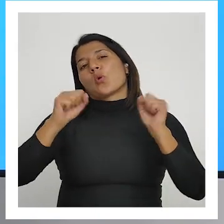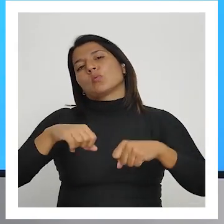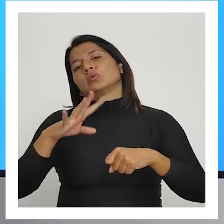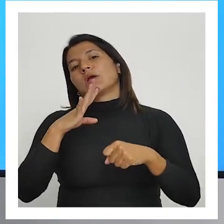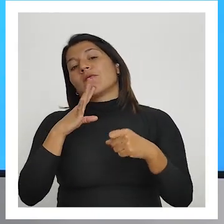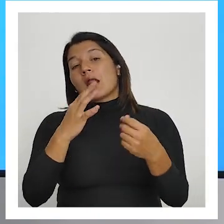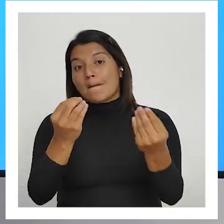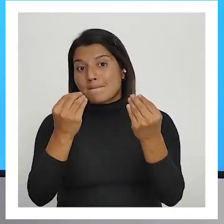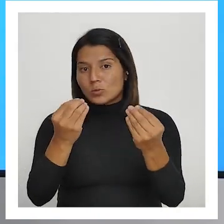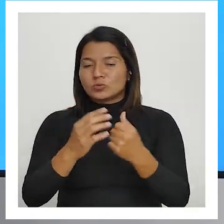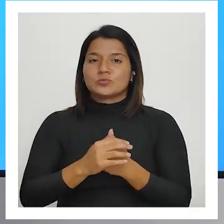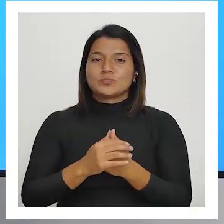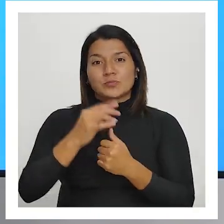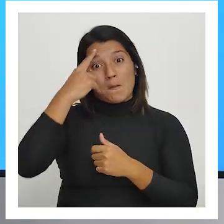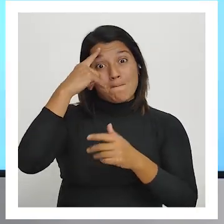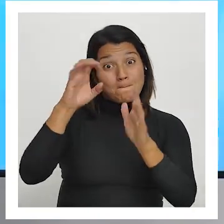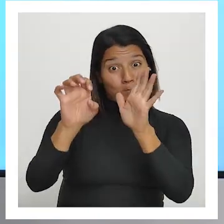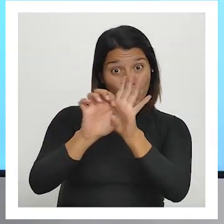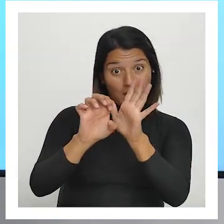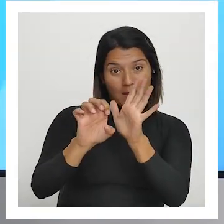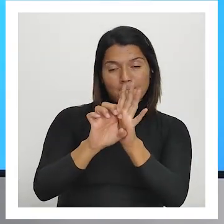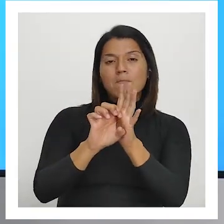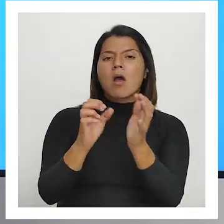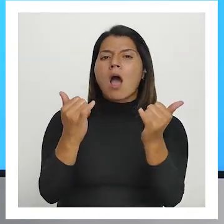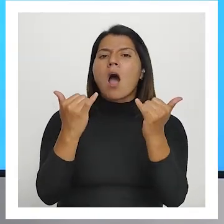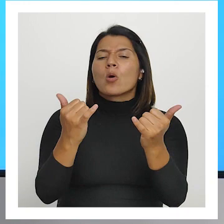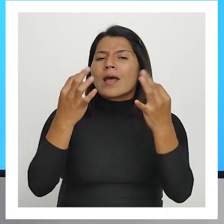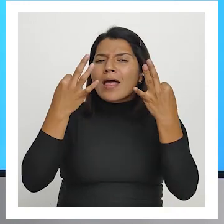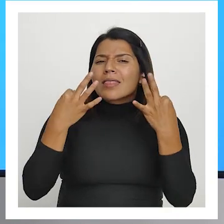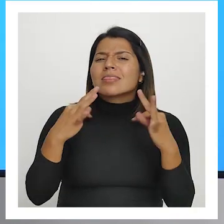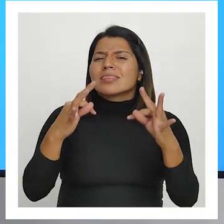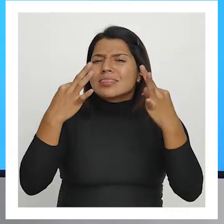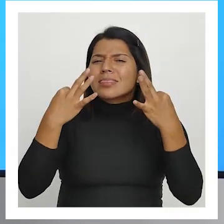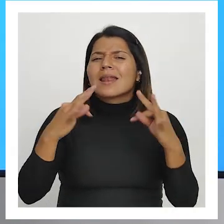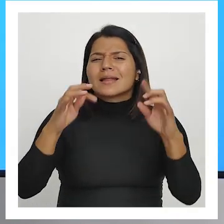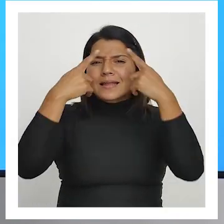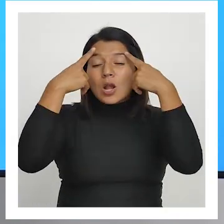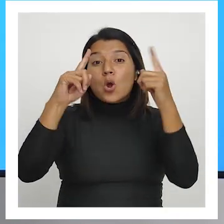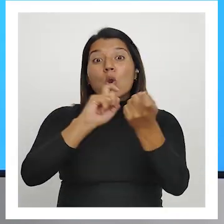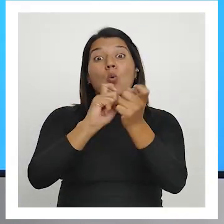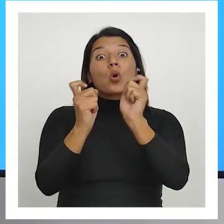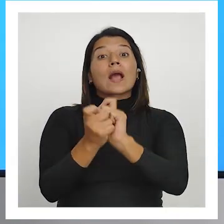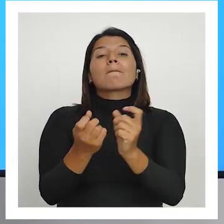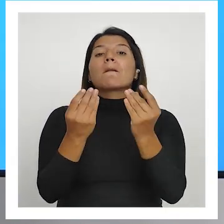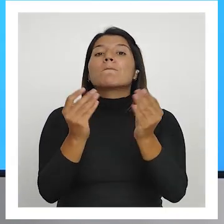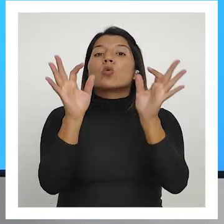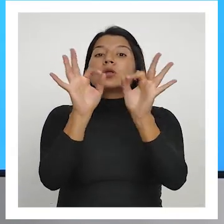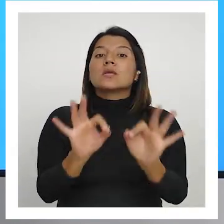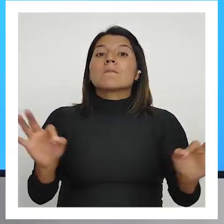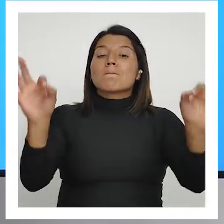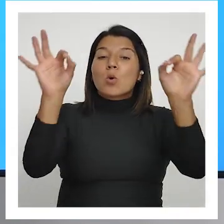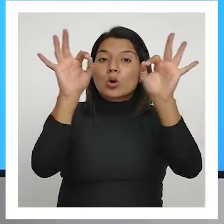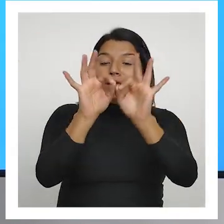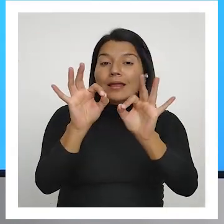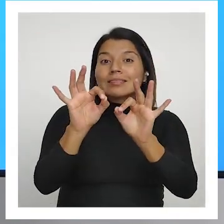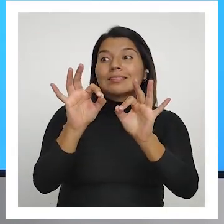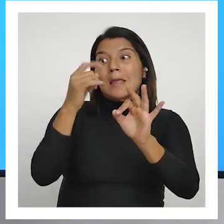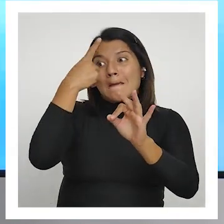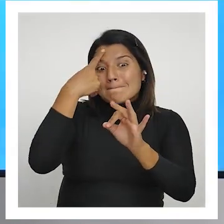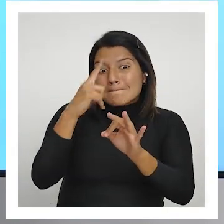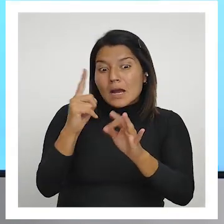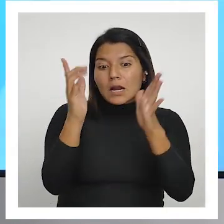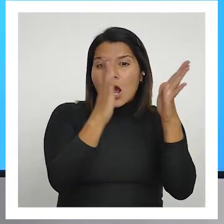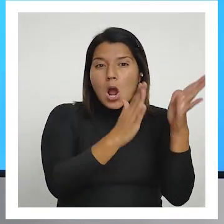decir. Por ejemplo, que está tratando de generar un cambio importante en la